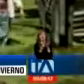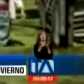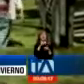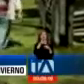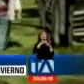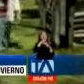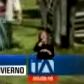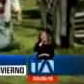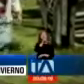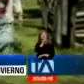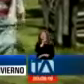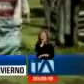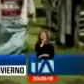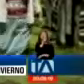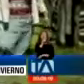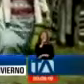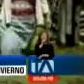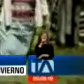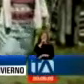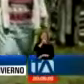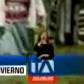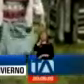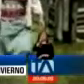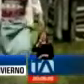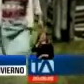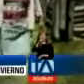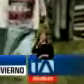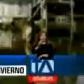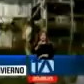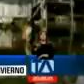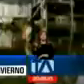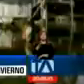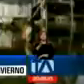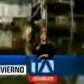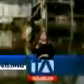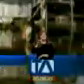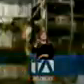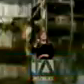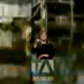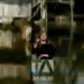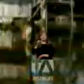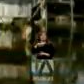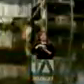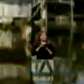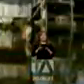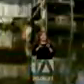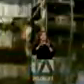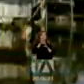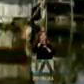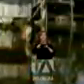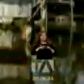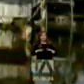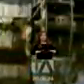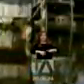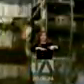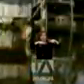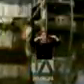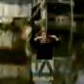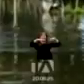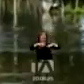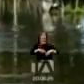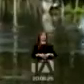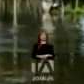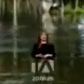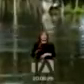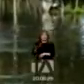Antonio Sotomayor del Cantón Vinces, en la provincia de Los Ríos. El desbordamiento de 4 afluentes mantiene con acumulación